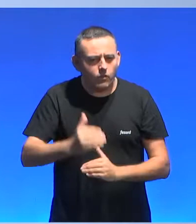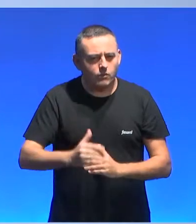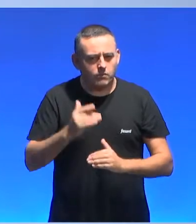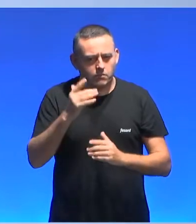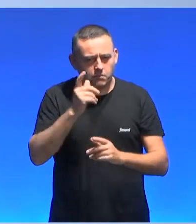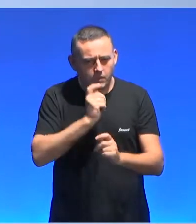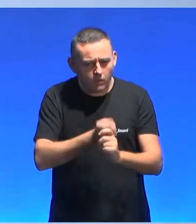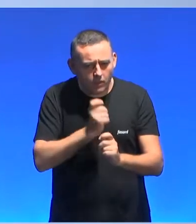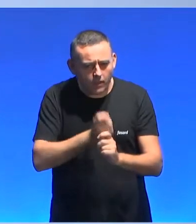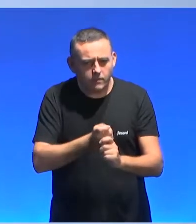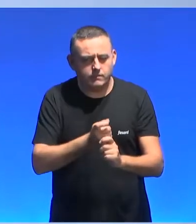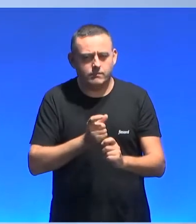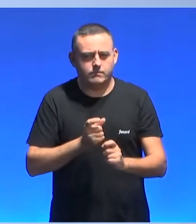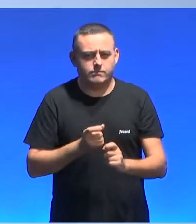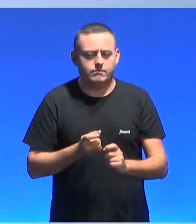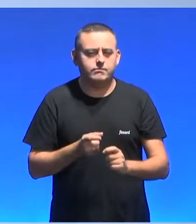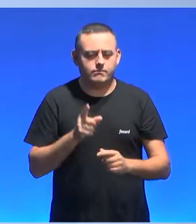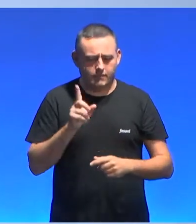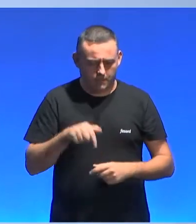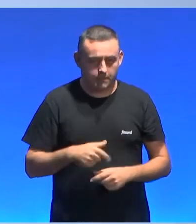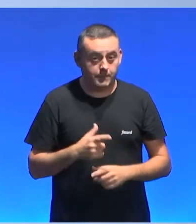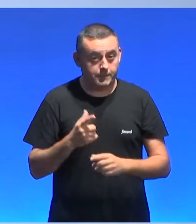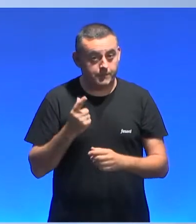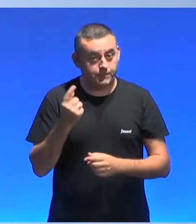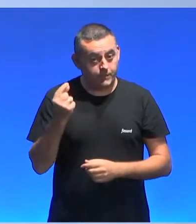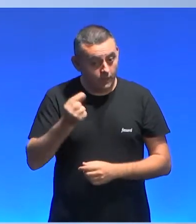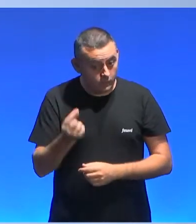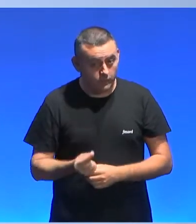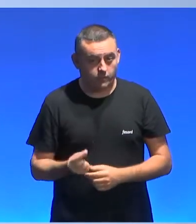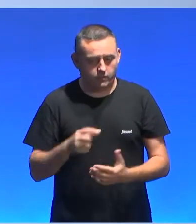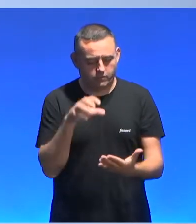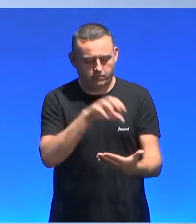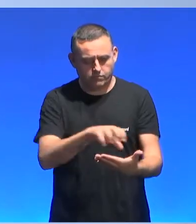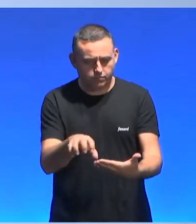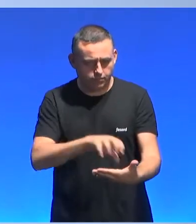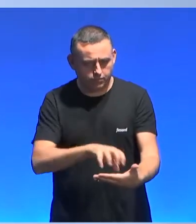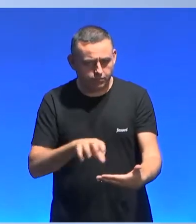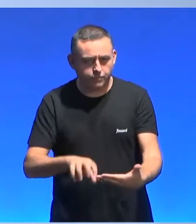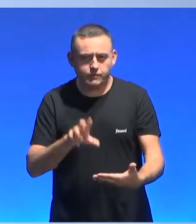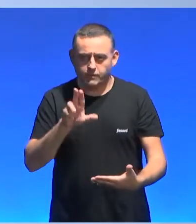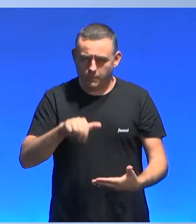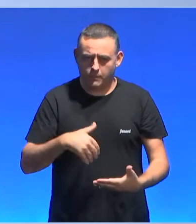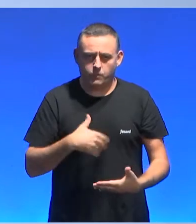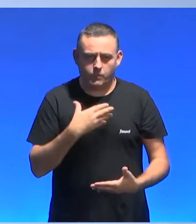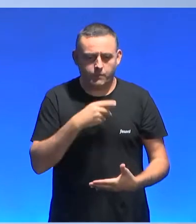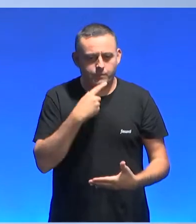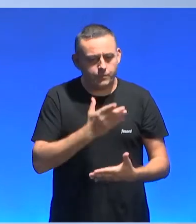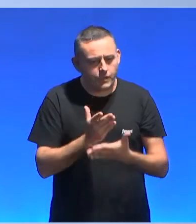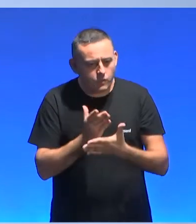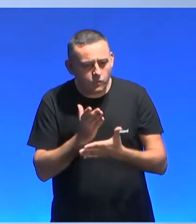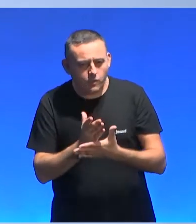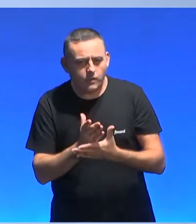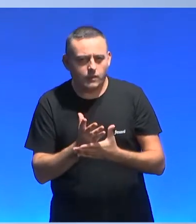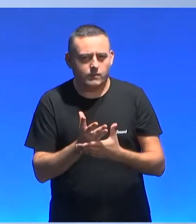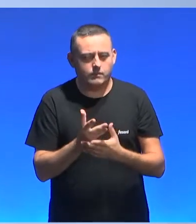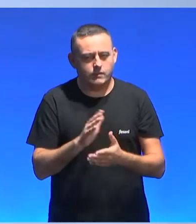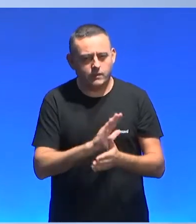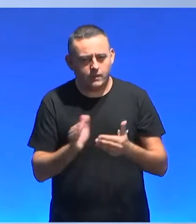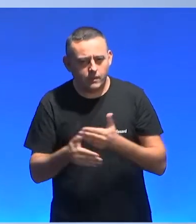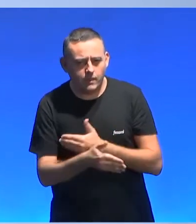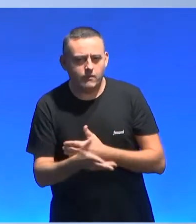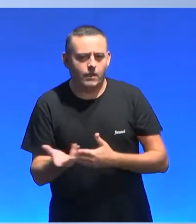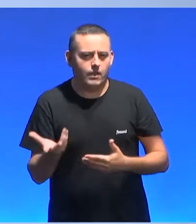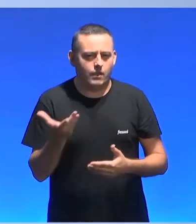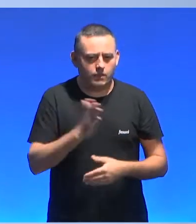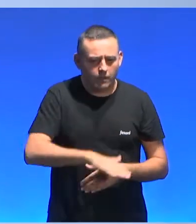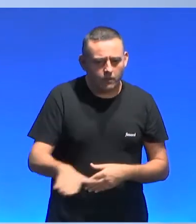ilustrado, que muchas de las cosas están ilustradas por él mismo, alguno de ellos pues, por una escuela alternativa, con ojos de niño, niño que se